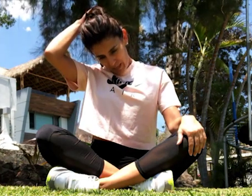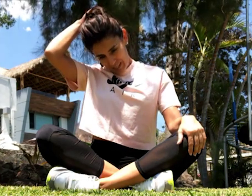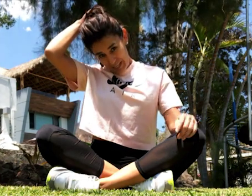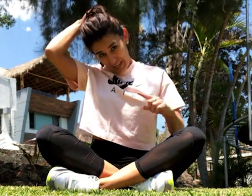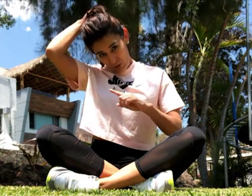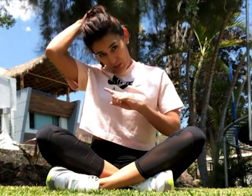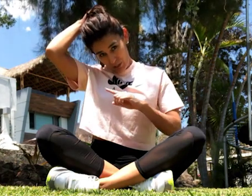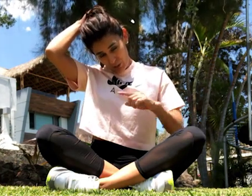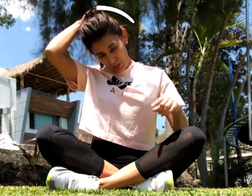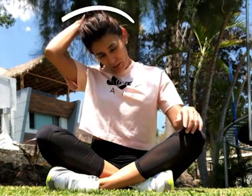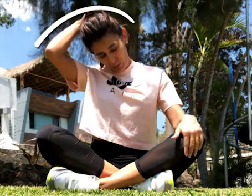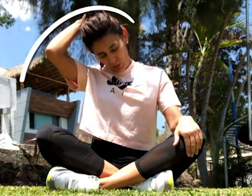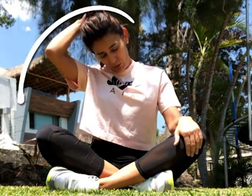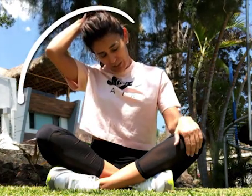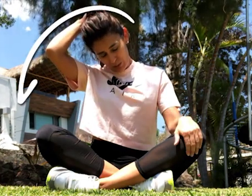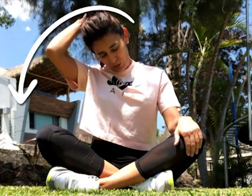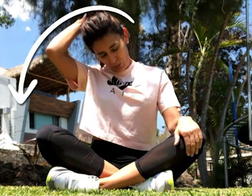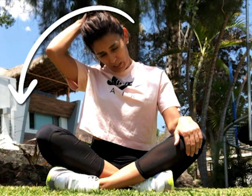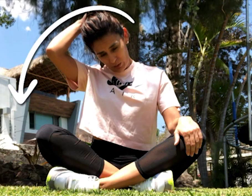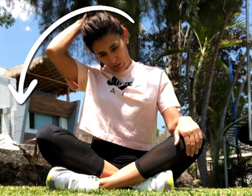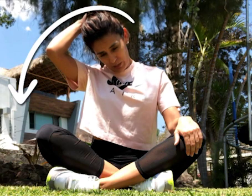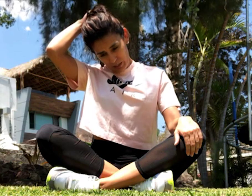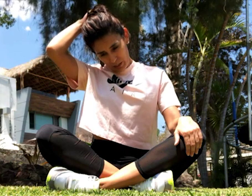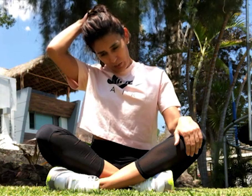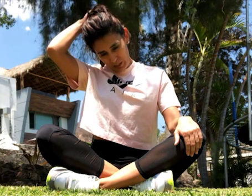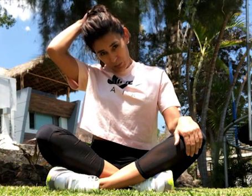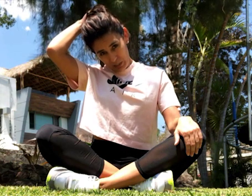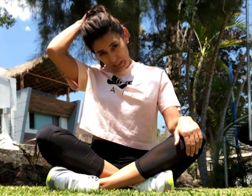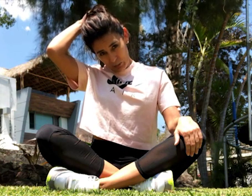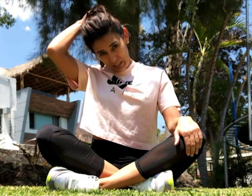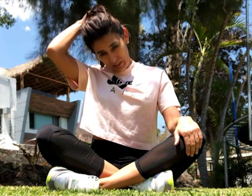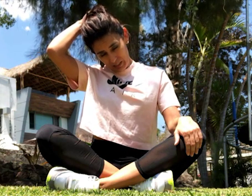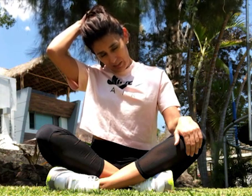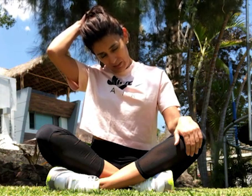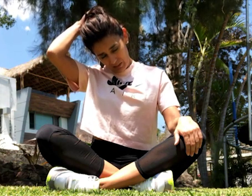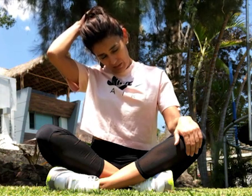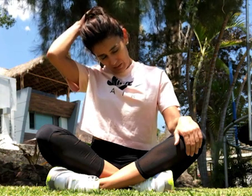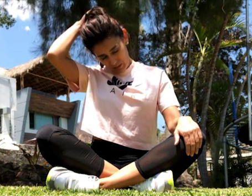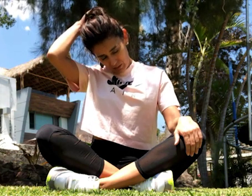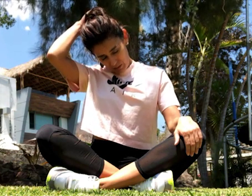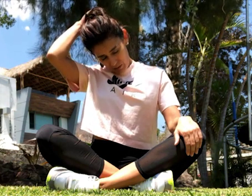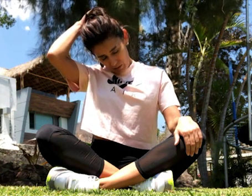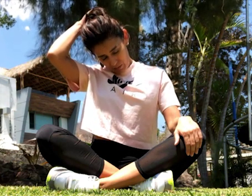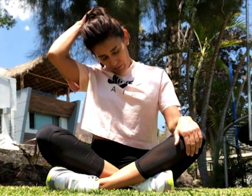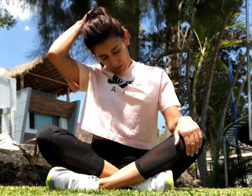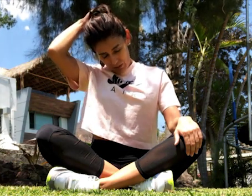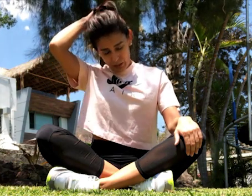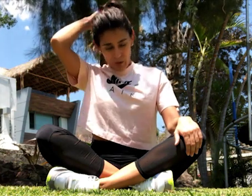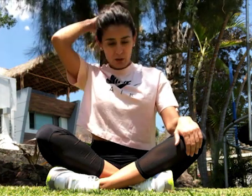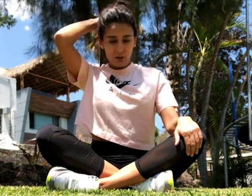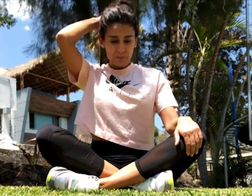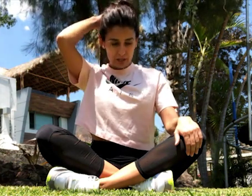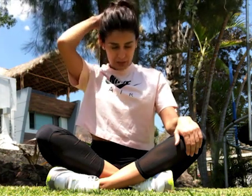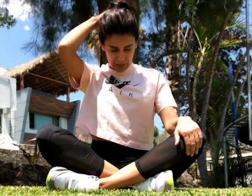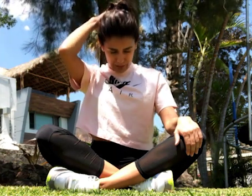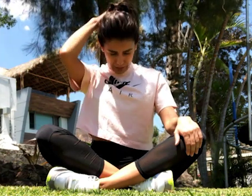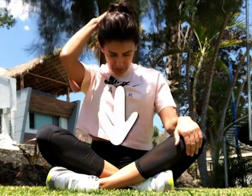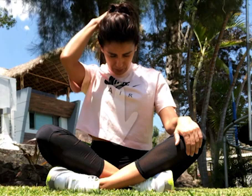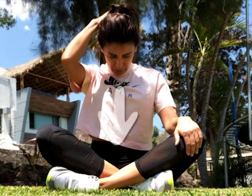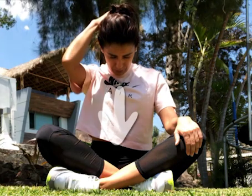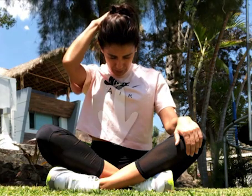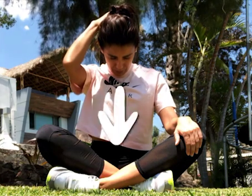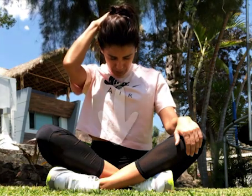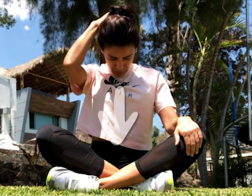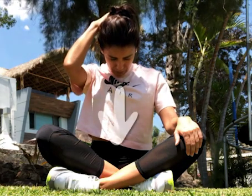Primero hacia el lado en donde estamos, donde está nuestro brazo, y nos estamos agarrando la cabeza. Y luego hacia el